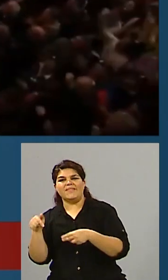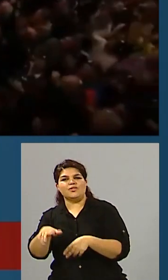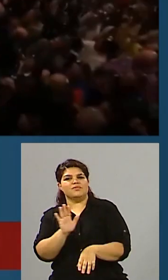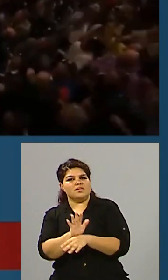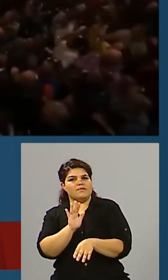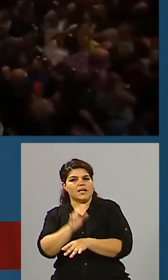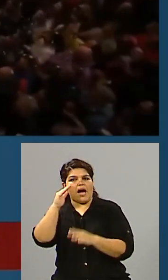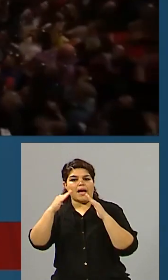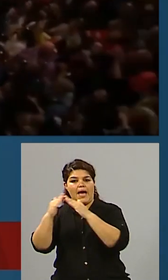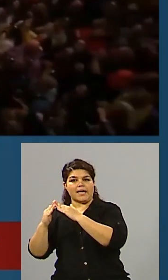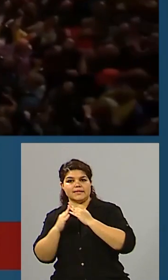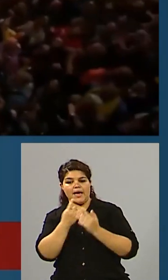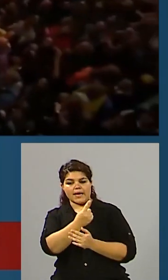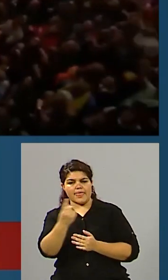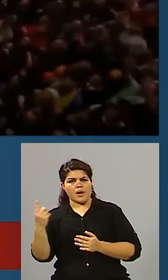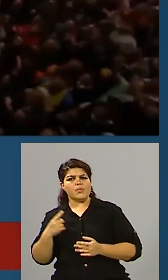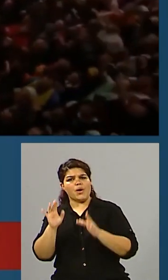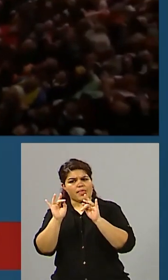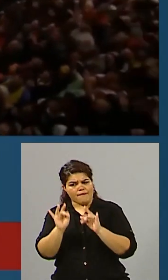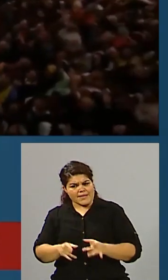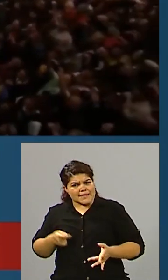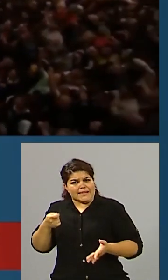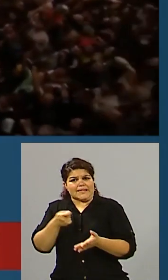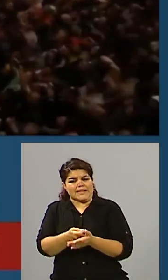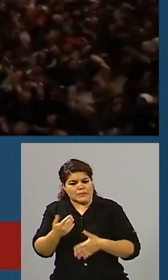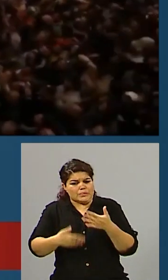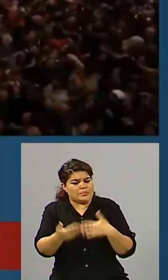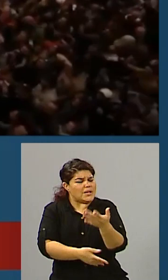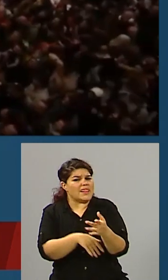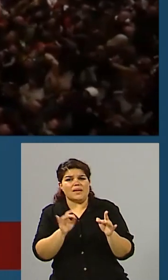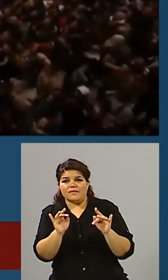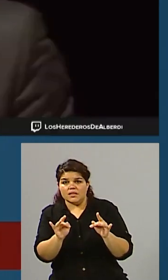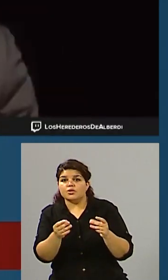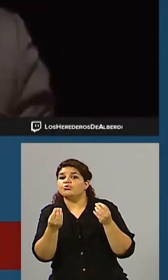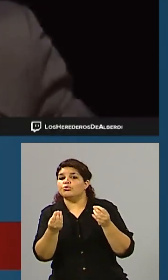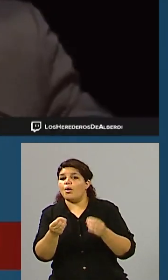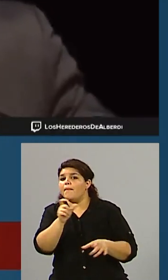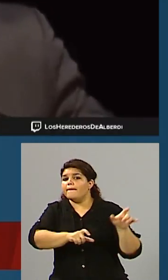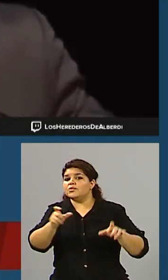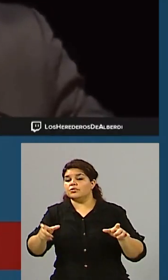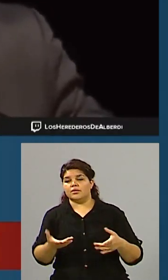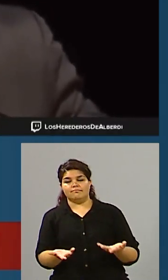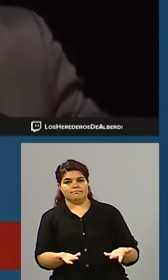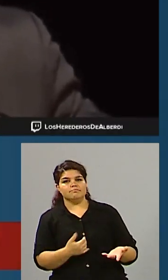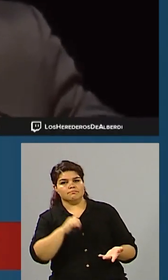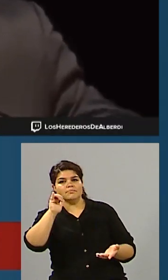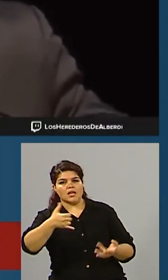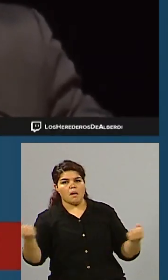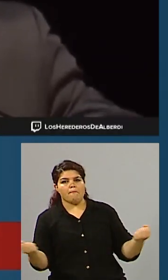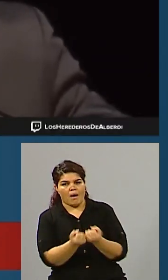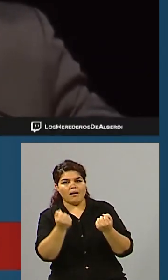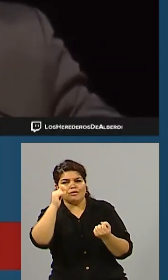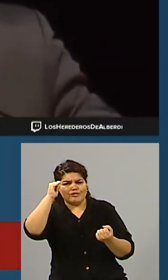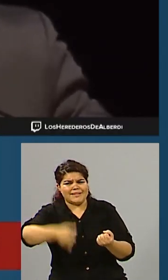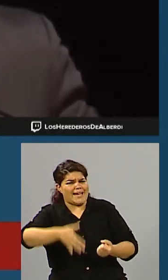nuestro país? ¿Cómo se interpreta que puede ser la reacción de la gente? Pueden no, van a tener un impacto muy fuerte. Y